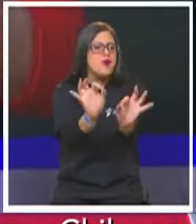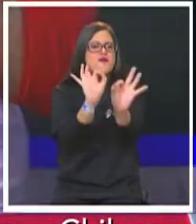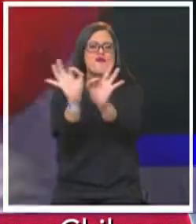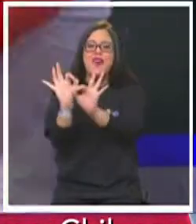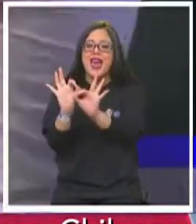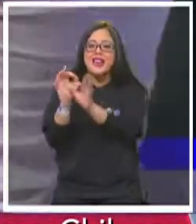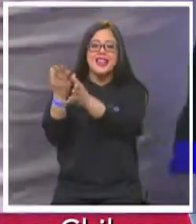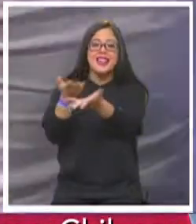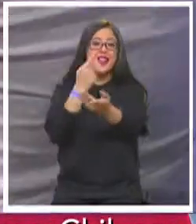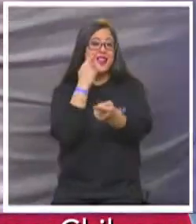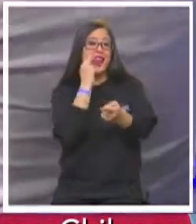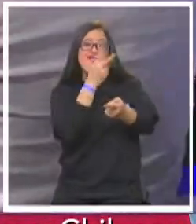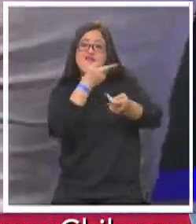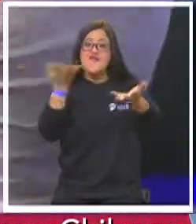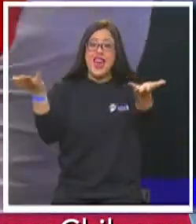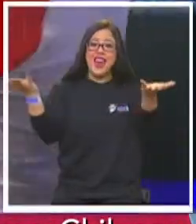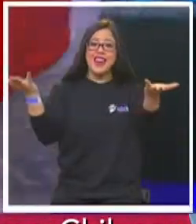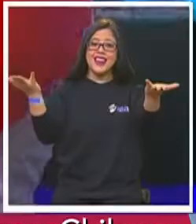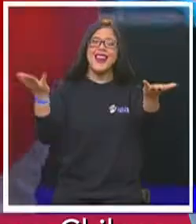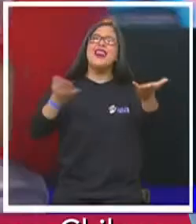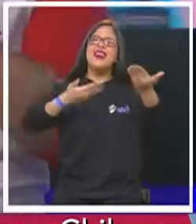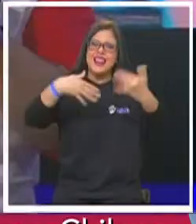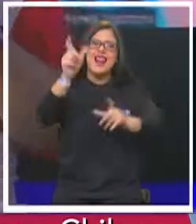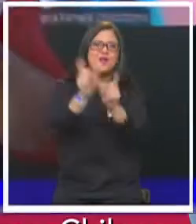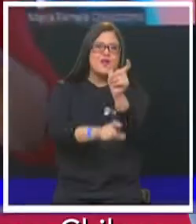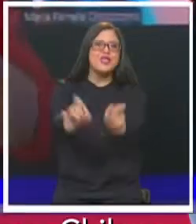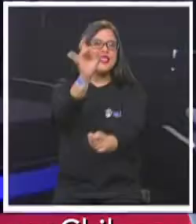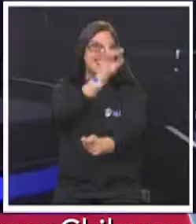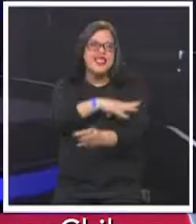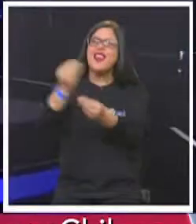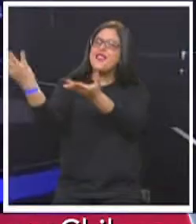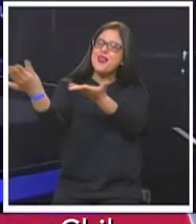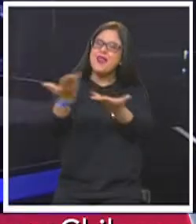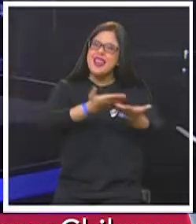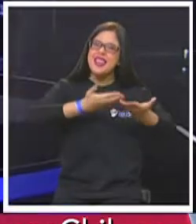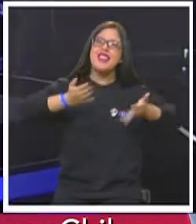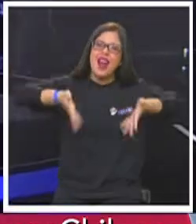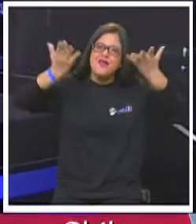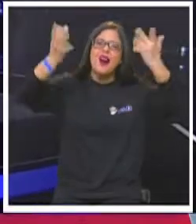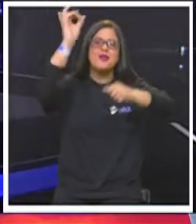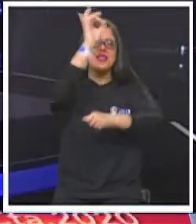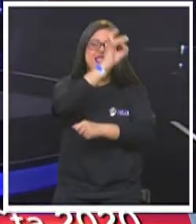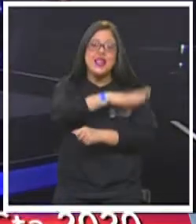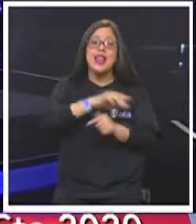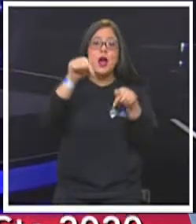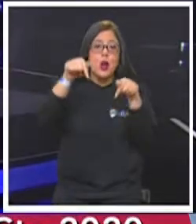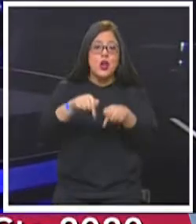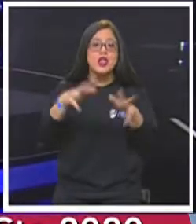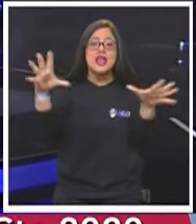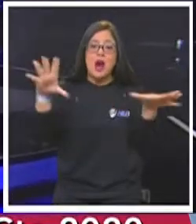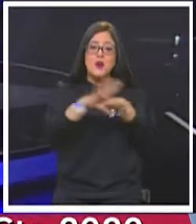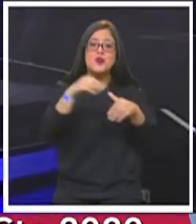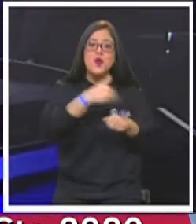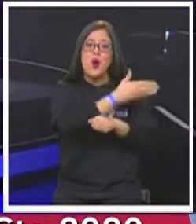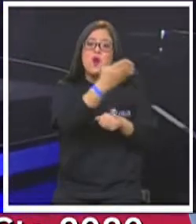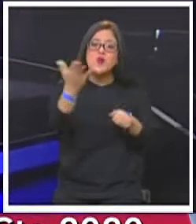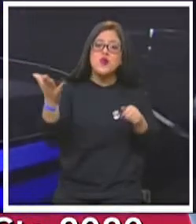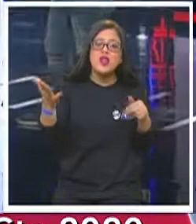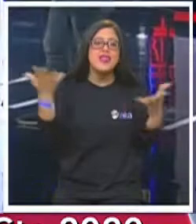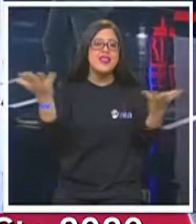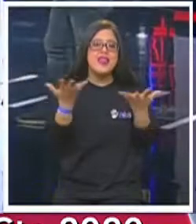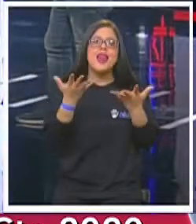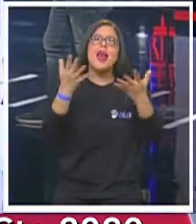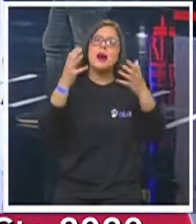acá. Este es el público de todo Chile. Que le damos la bienvenida al Vamos Chileno. Hoy día estamos con ustedes, por supuesto, para